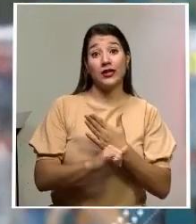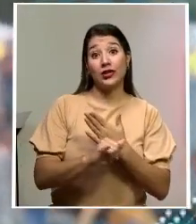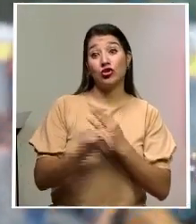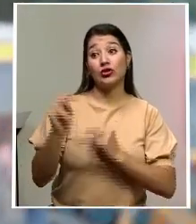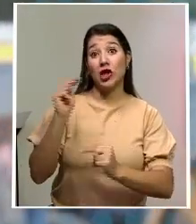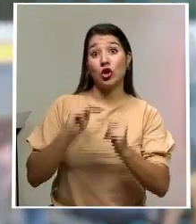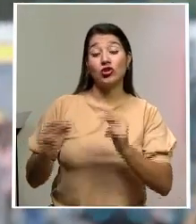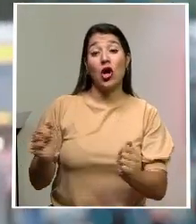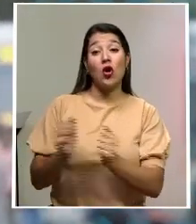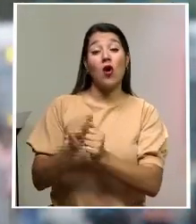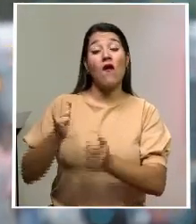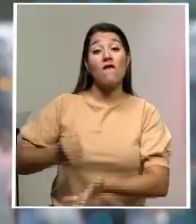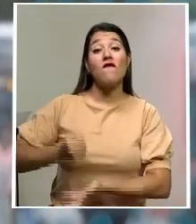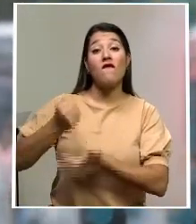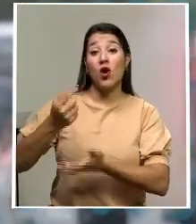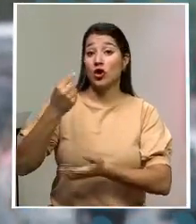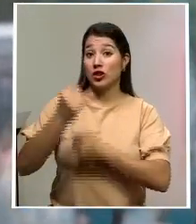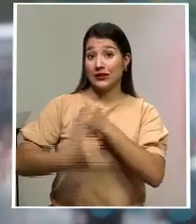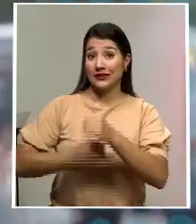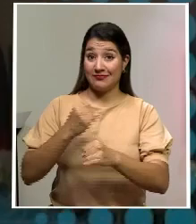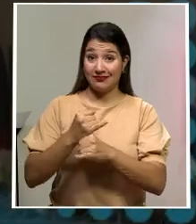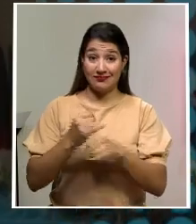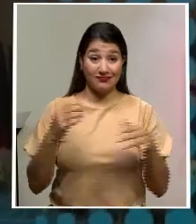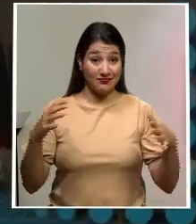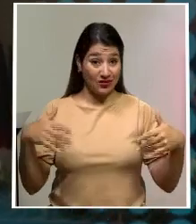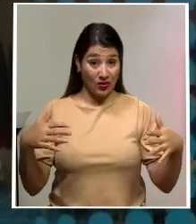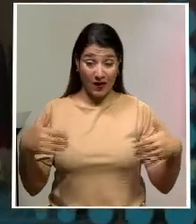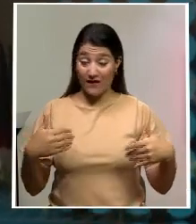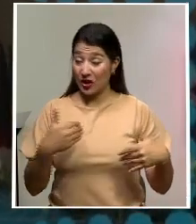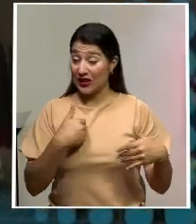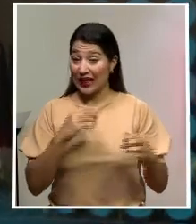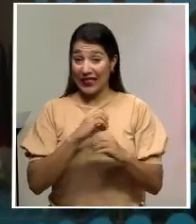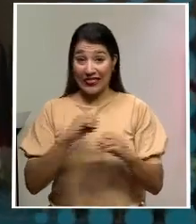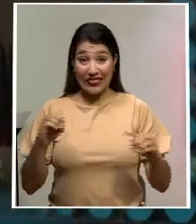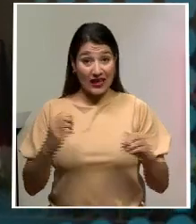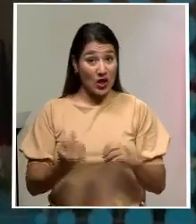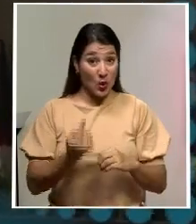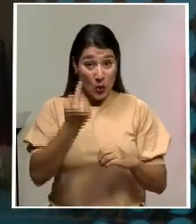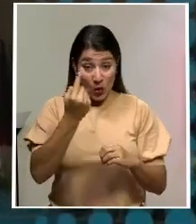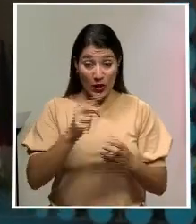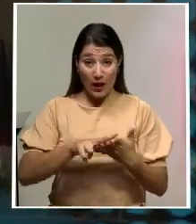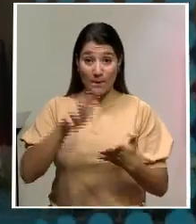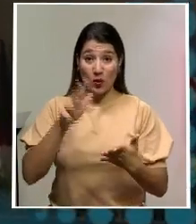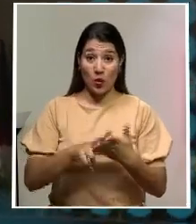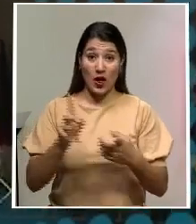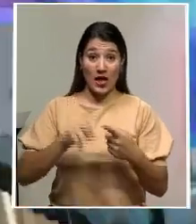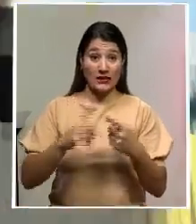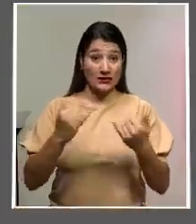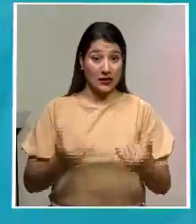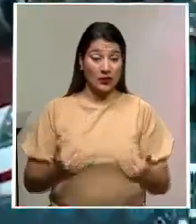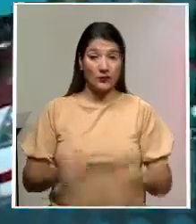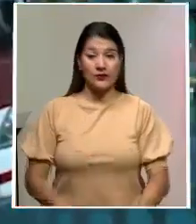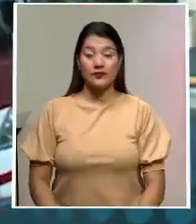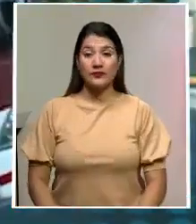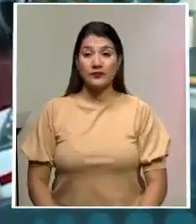Fondo Monetario Internacional, no hay una sola iniciativa de estas aprobada hasta el momento.